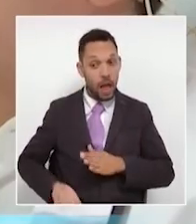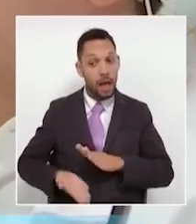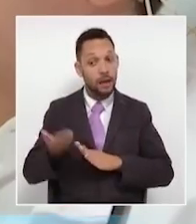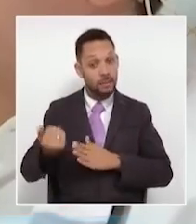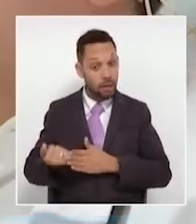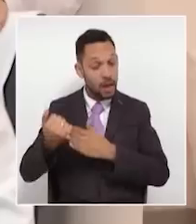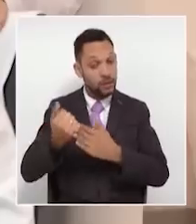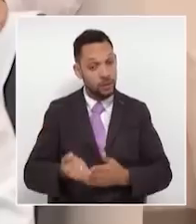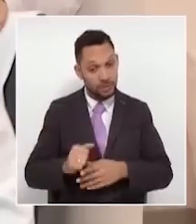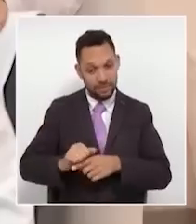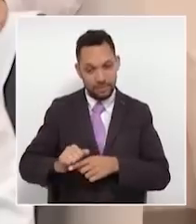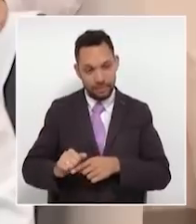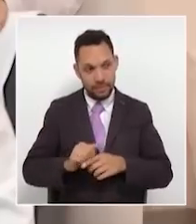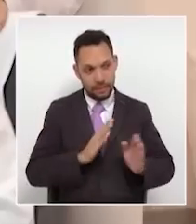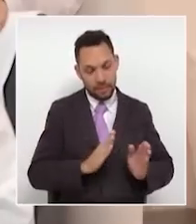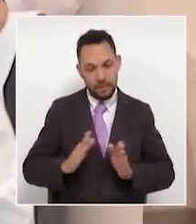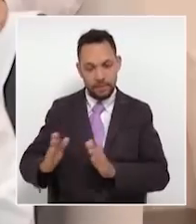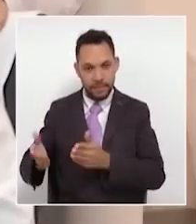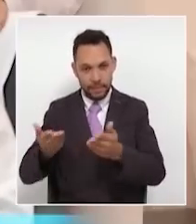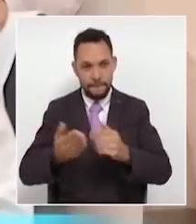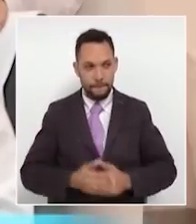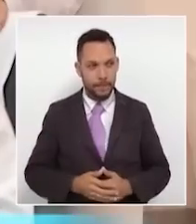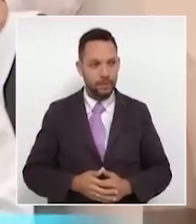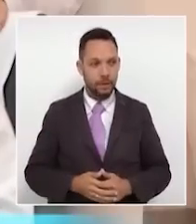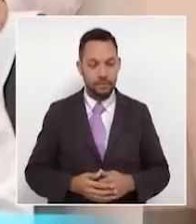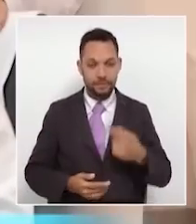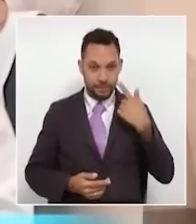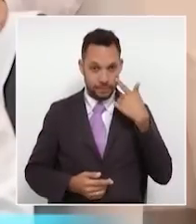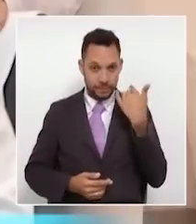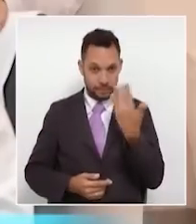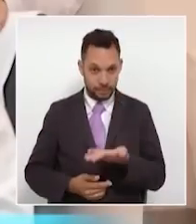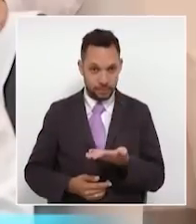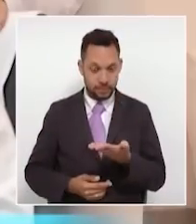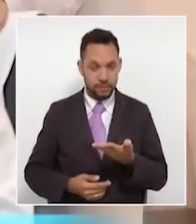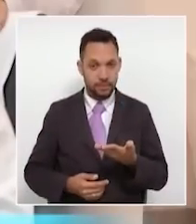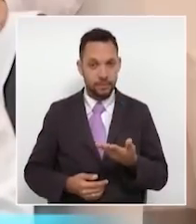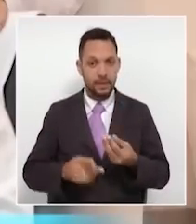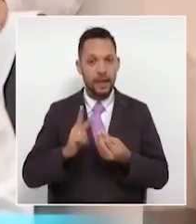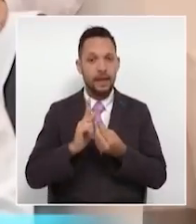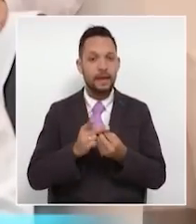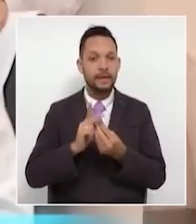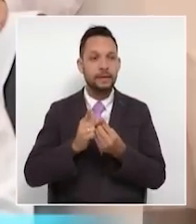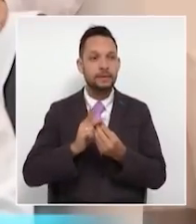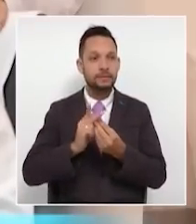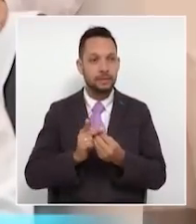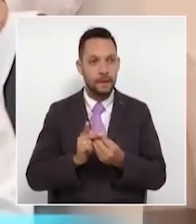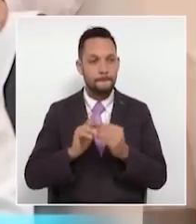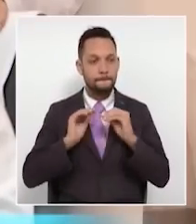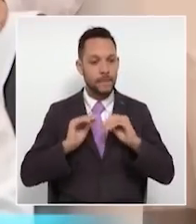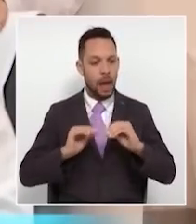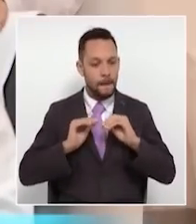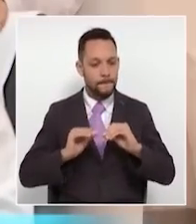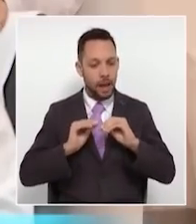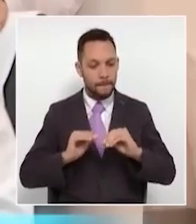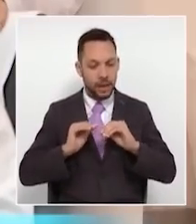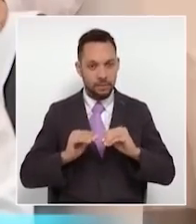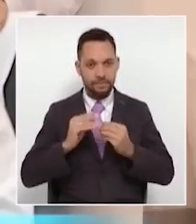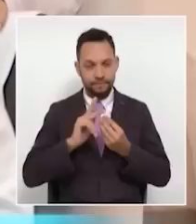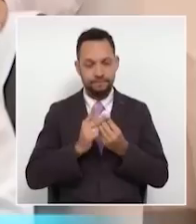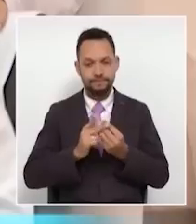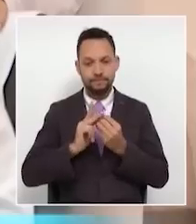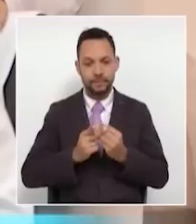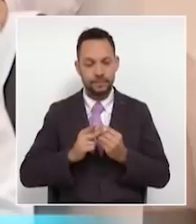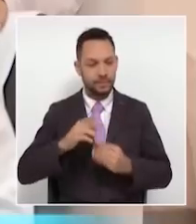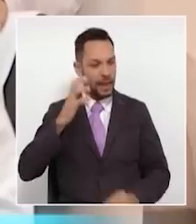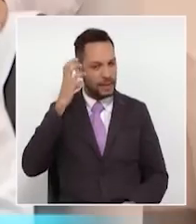se cómo se hace bueno entonces aquí vemos una de las herramientas de entrenamiento cerebral o gimnasia cerebral